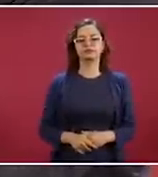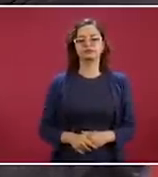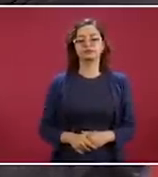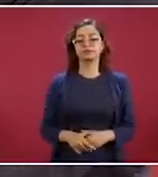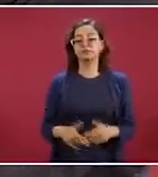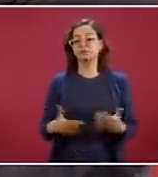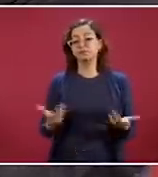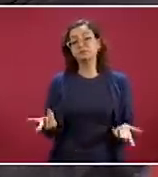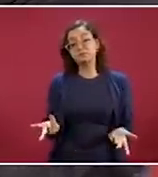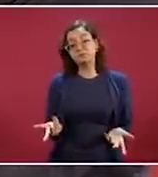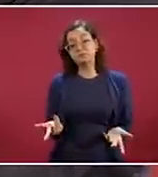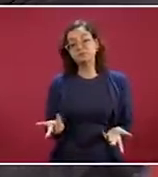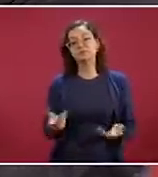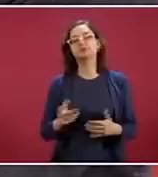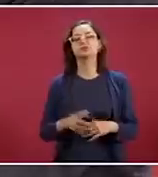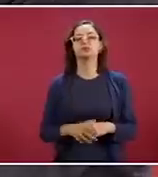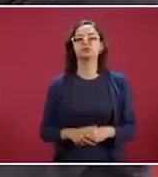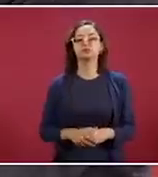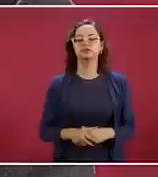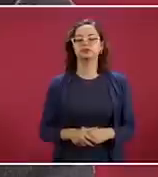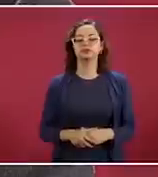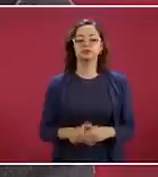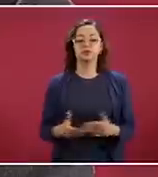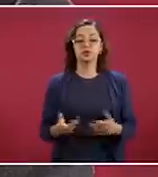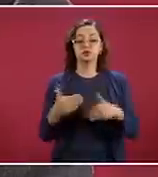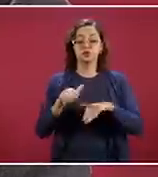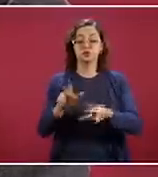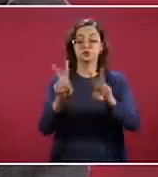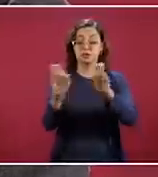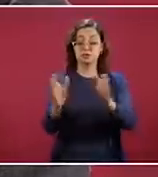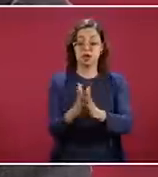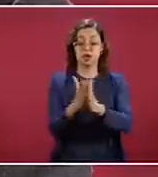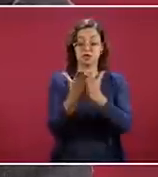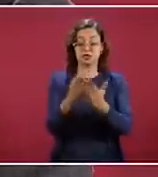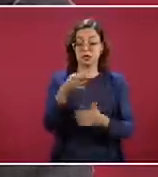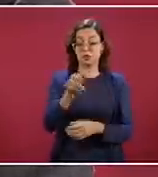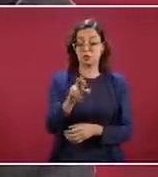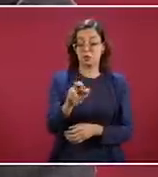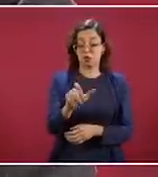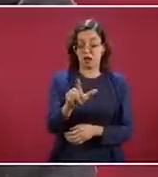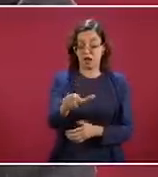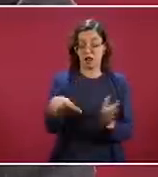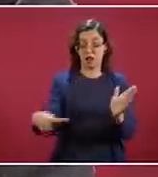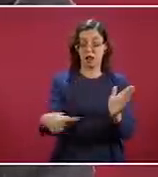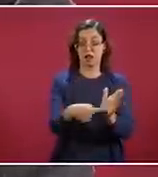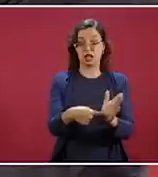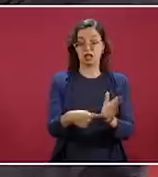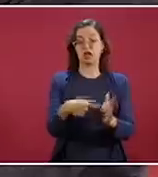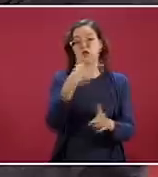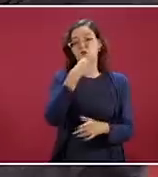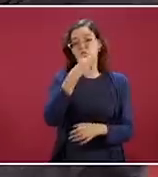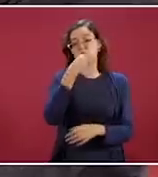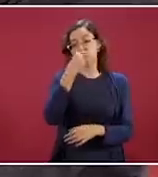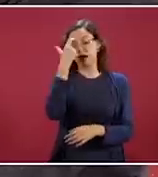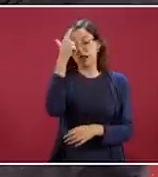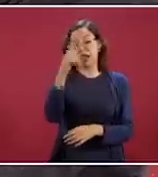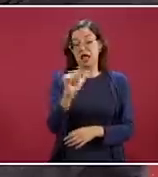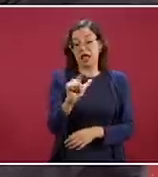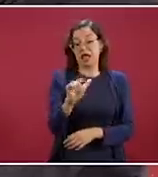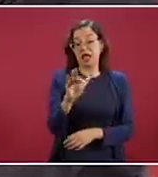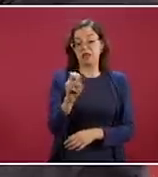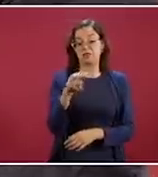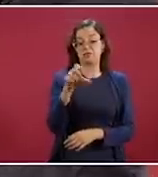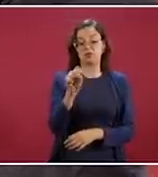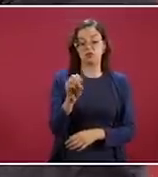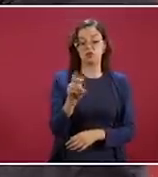De modo que lo de la cartilla moral de Alfonso Reyes es algo